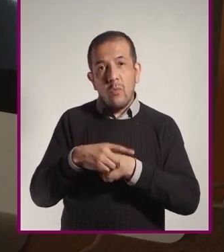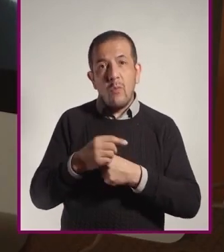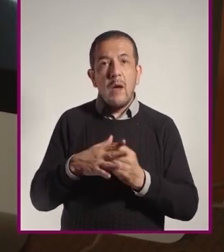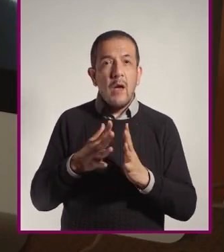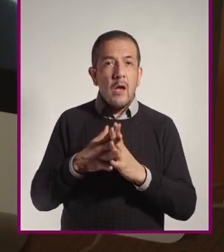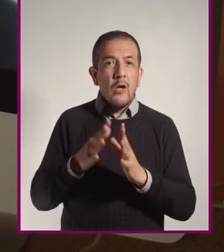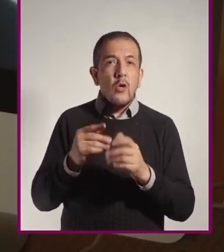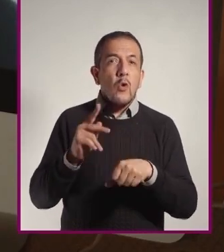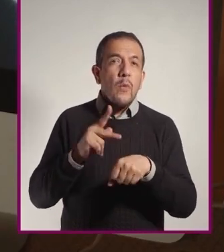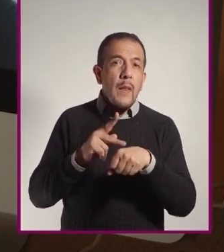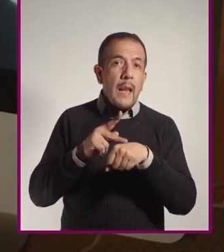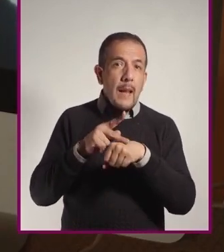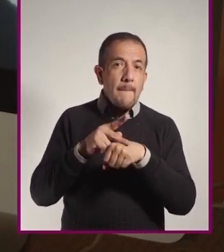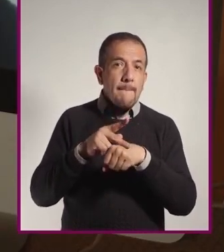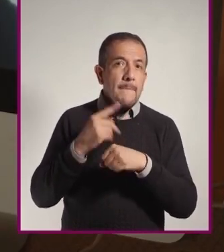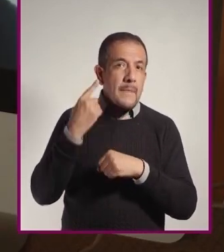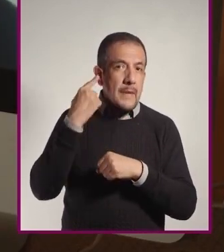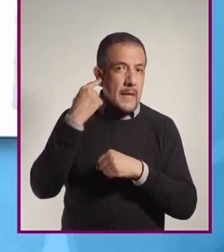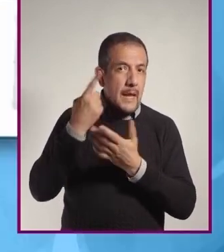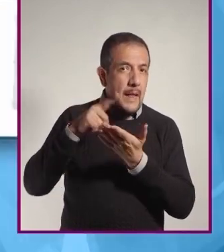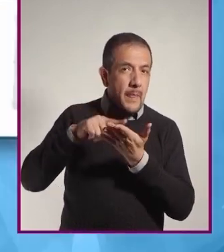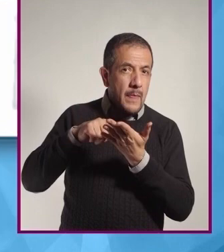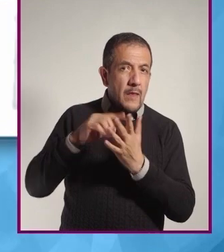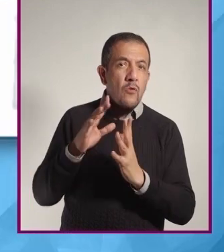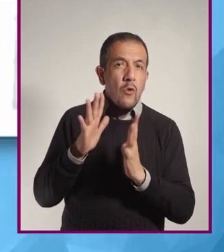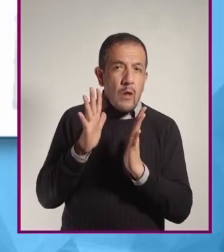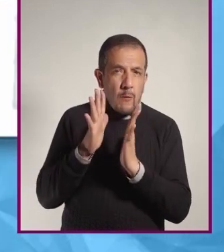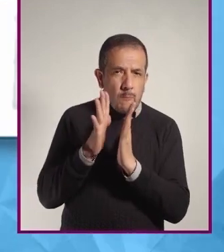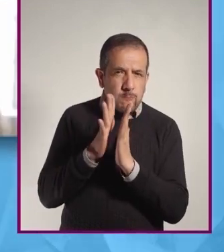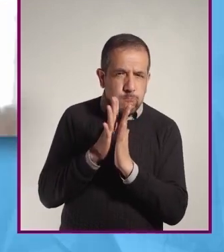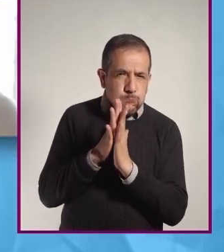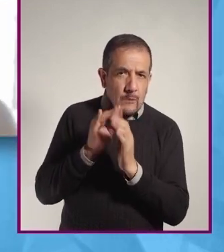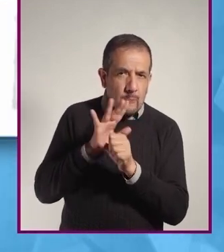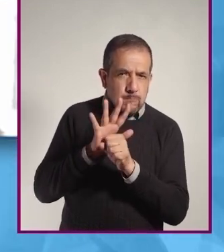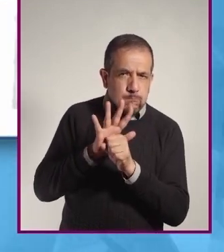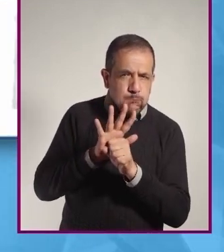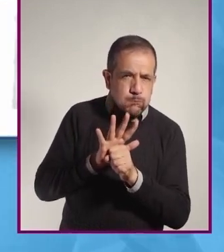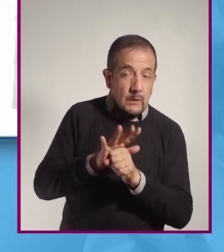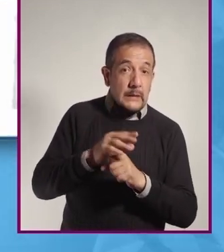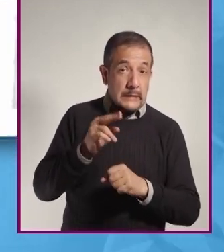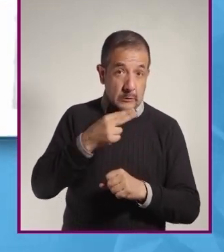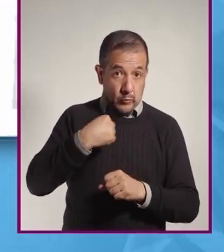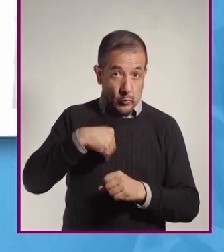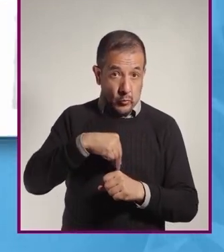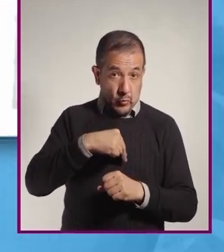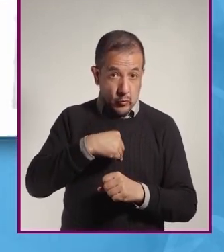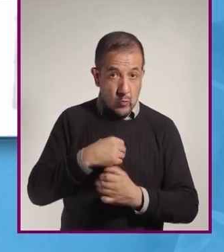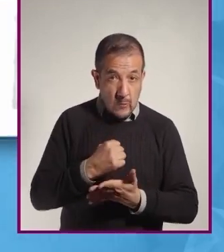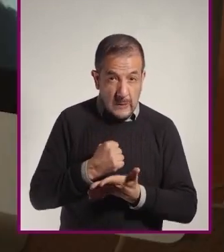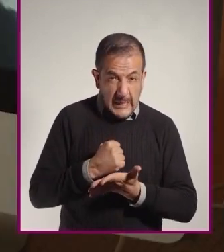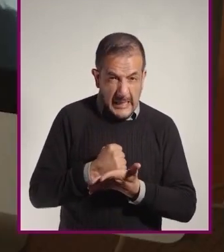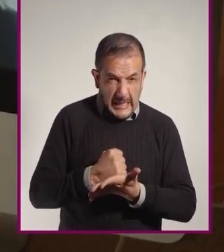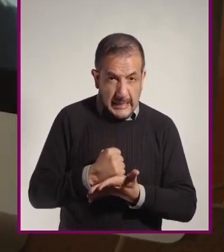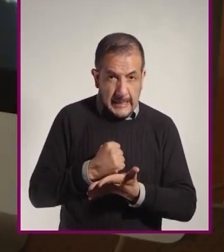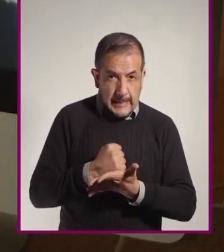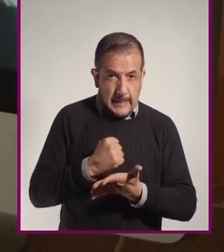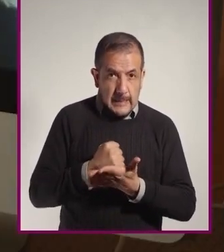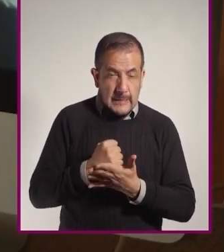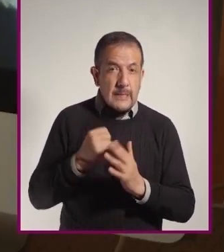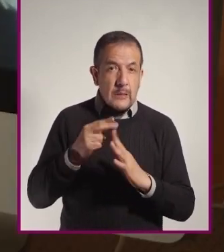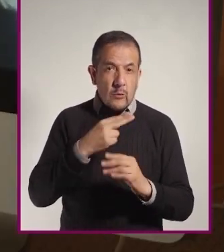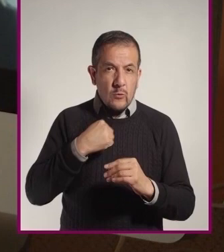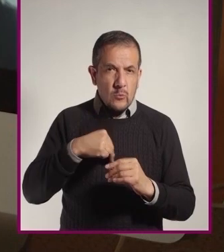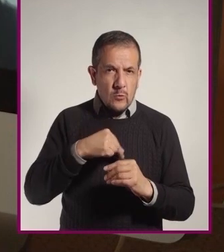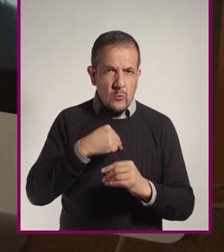los tejidos por un cambio de presiones. Si nosotros además forzamos el tratar de ecualizar o